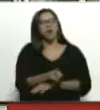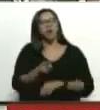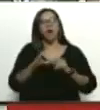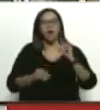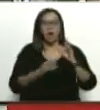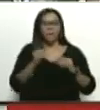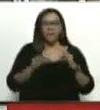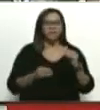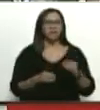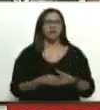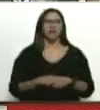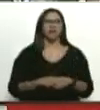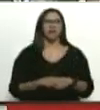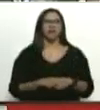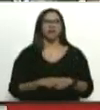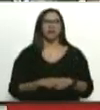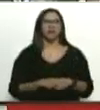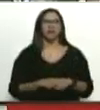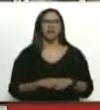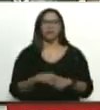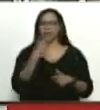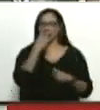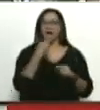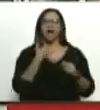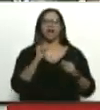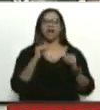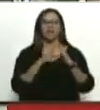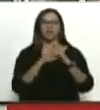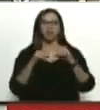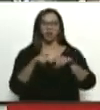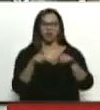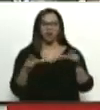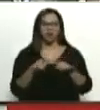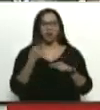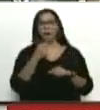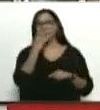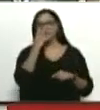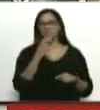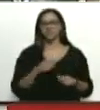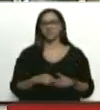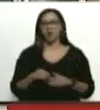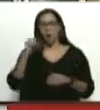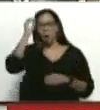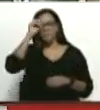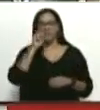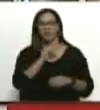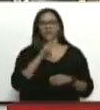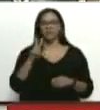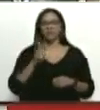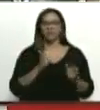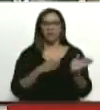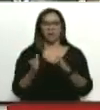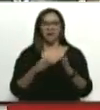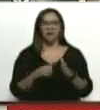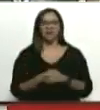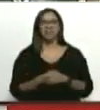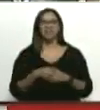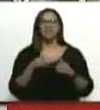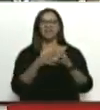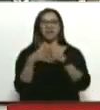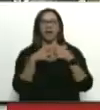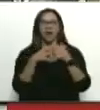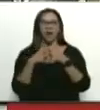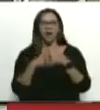porque intrépidos hay en todas partes. Metiches, pues. Opinión, 22 de marzo. Estados